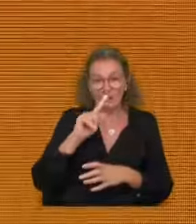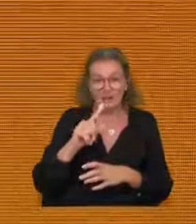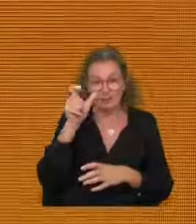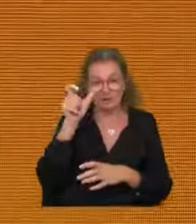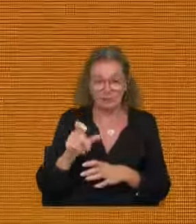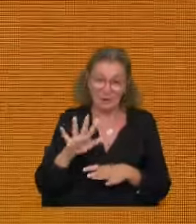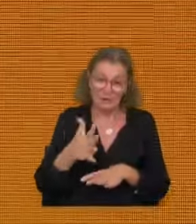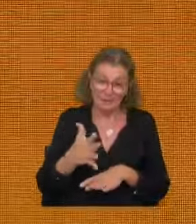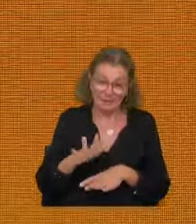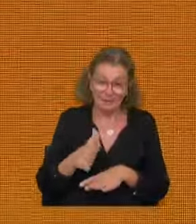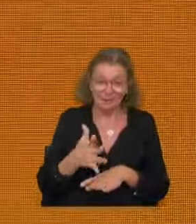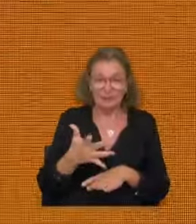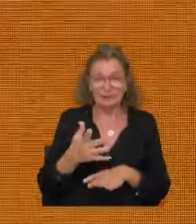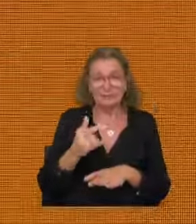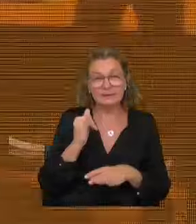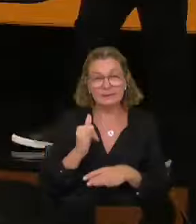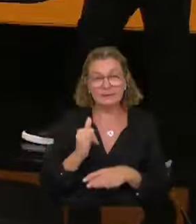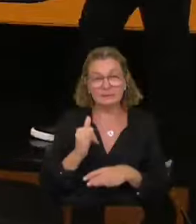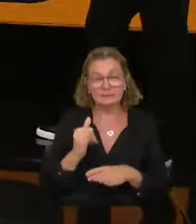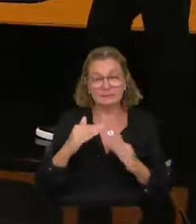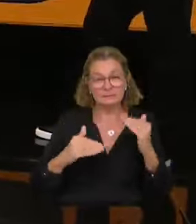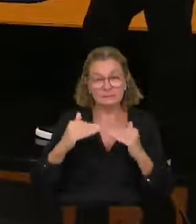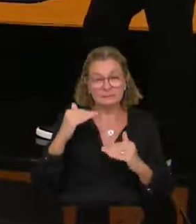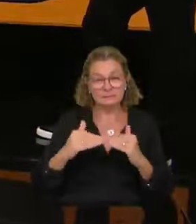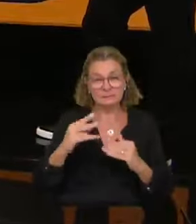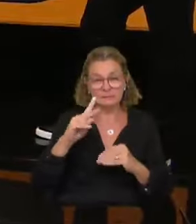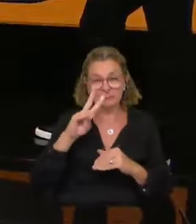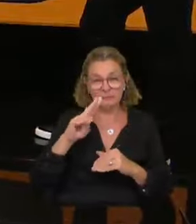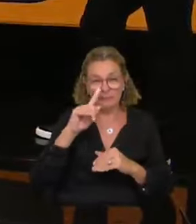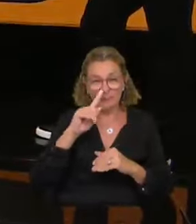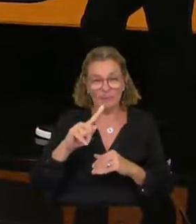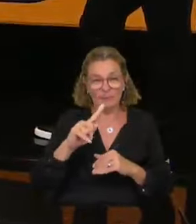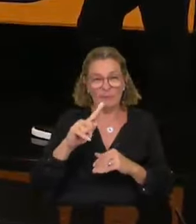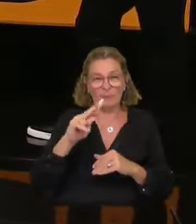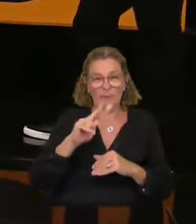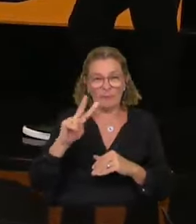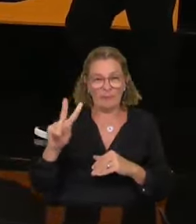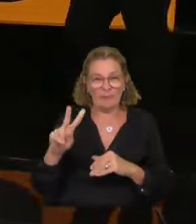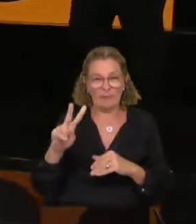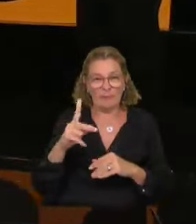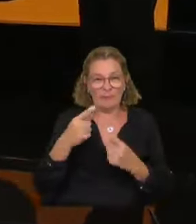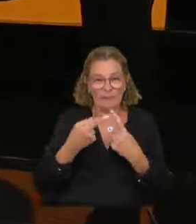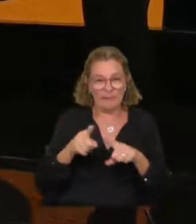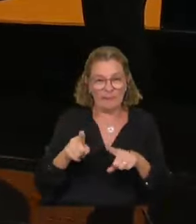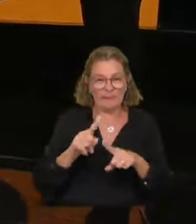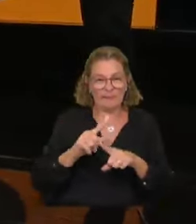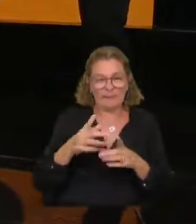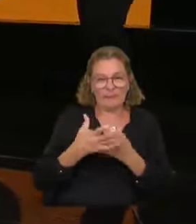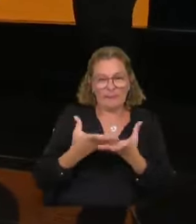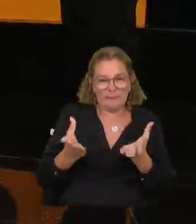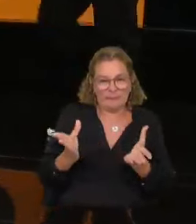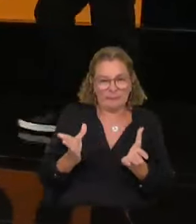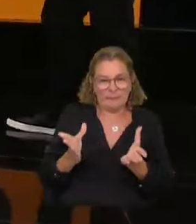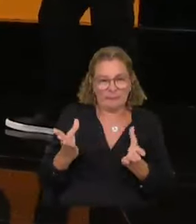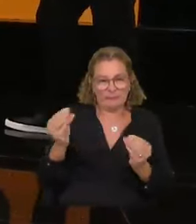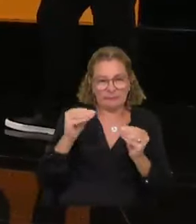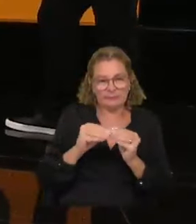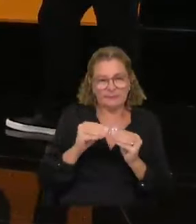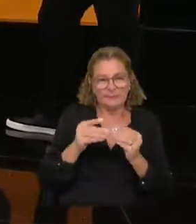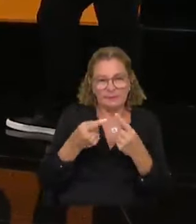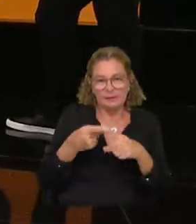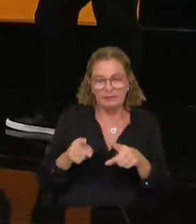aproximadamente Y si bien en comparación con 2022 la diferencia no es tan grande y entraría Esa